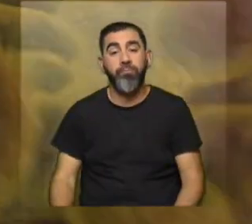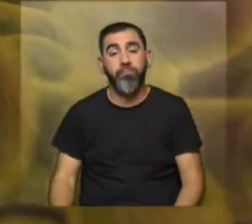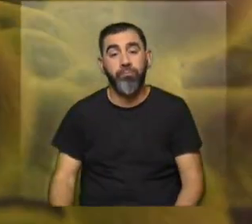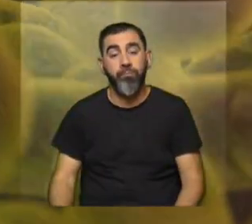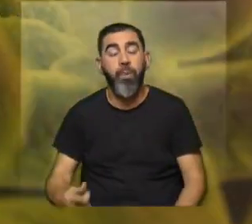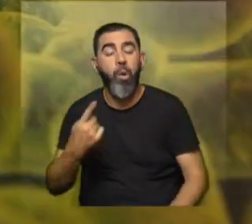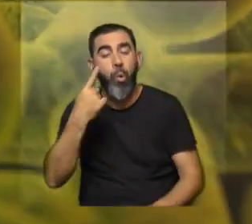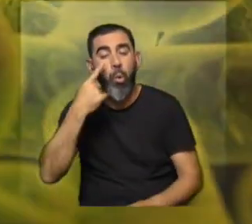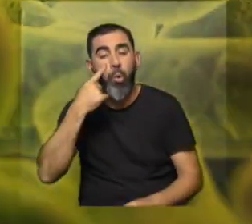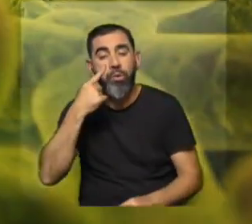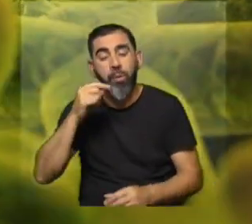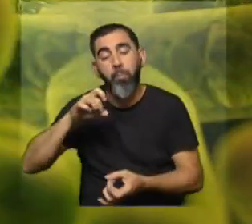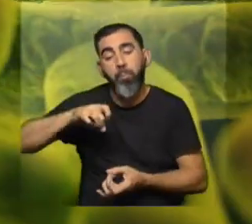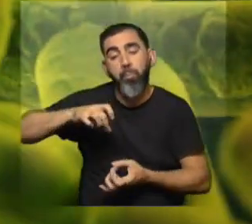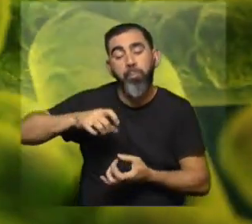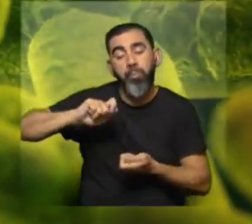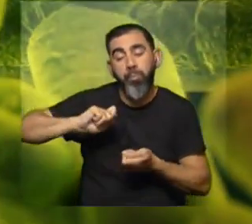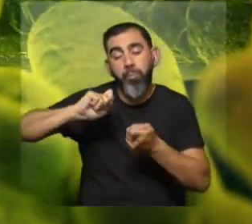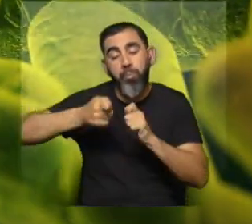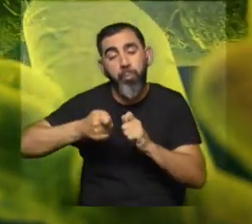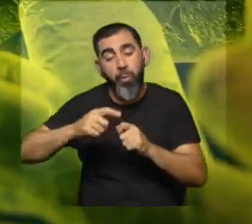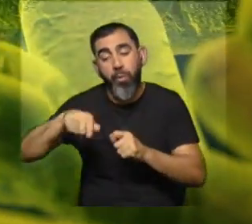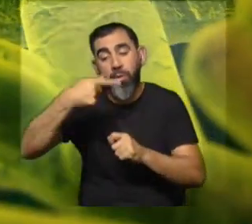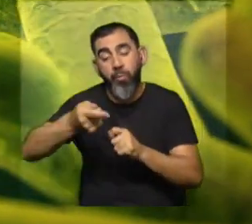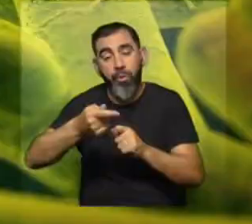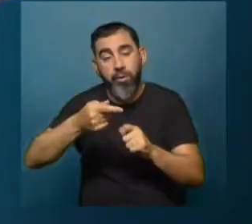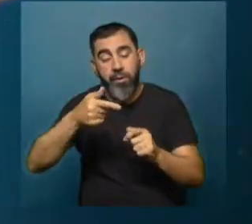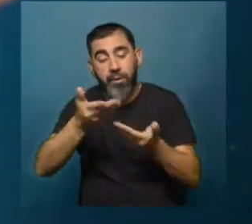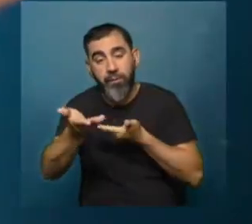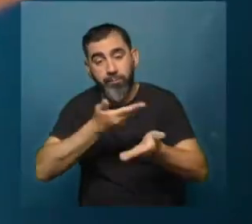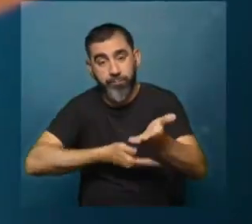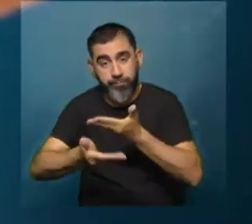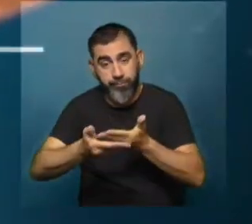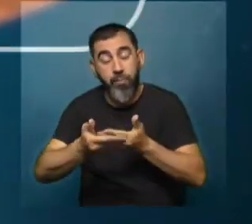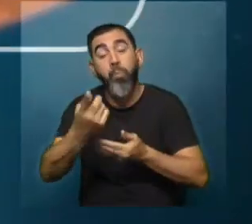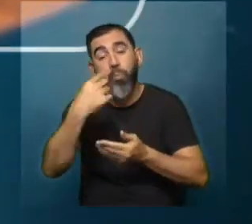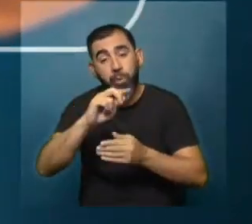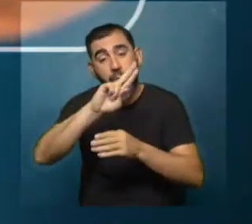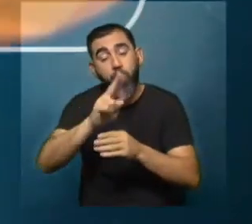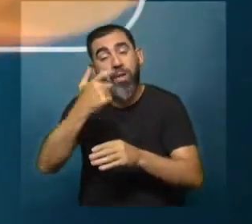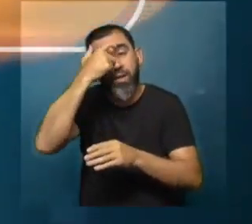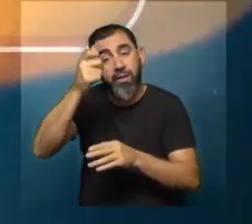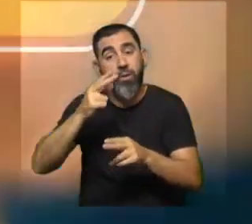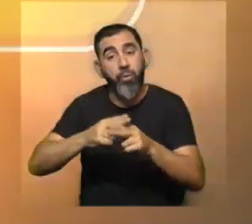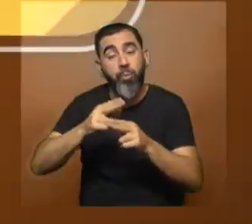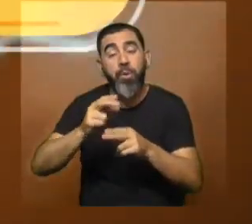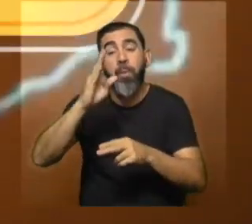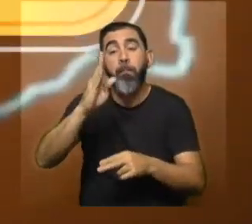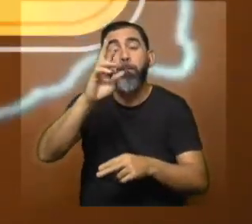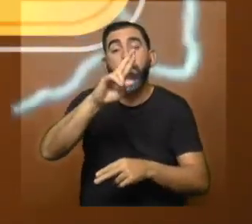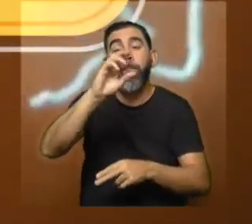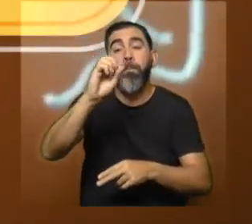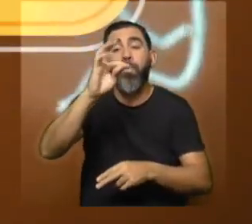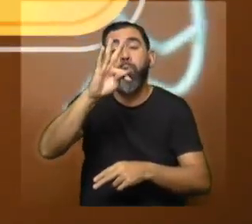de conocer las proteínas que modifican su expresión luego de esta interacción. Para esto vamos a utilizar una técnica que se llama proteómica, y